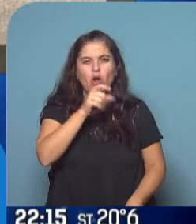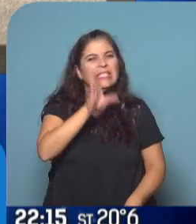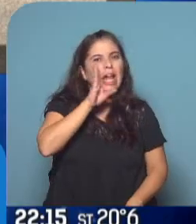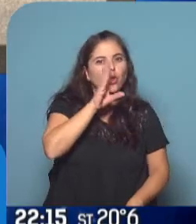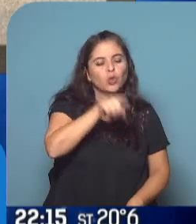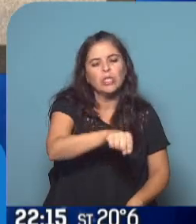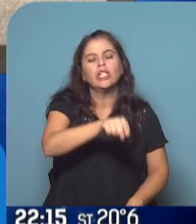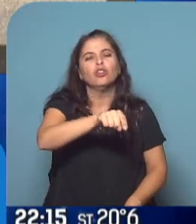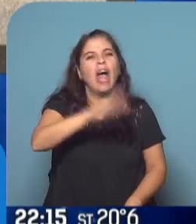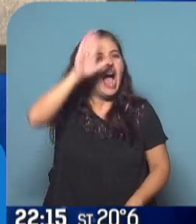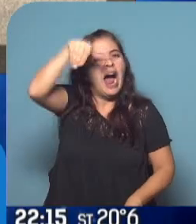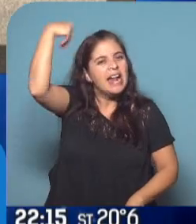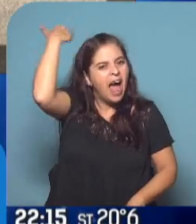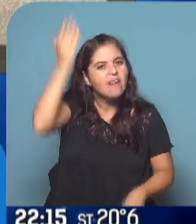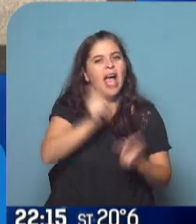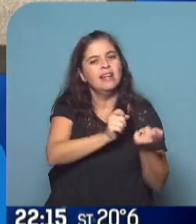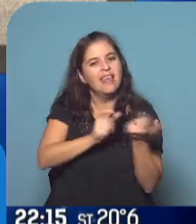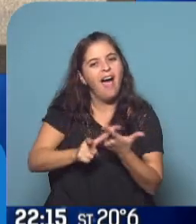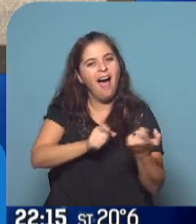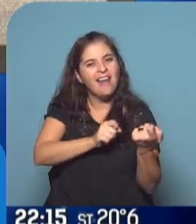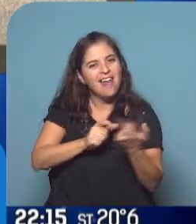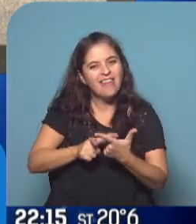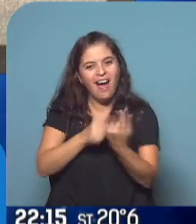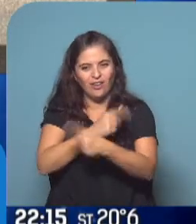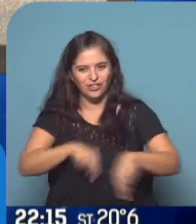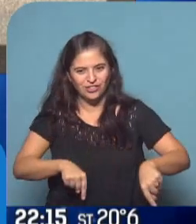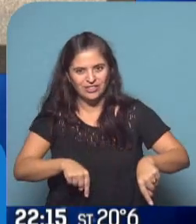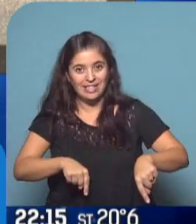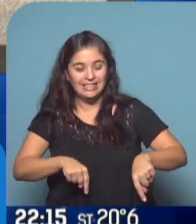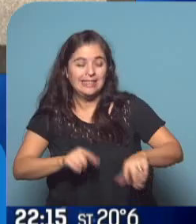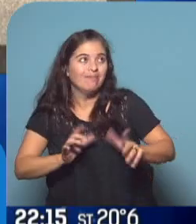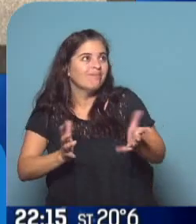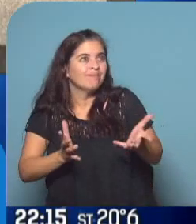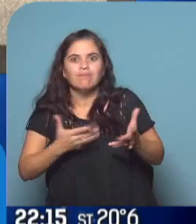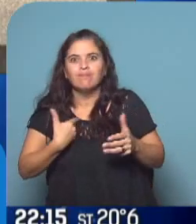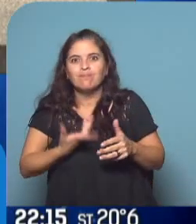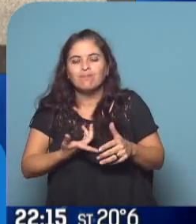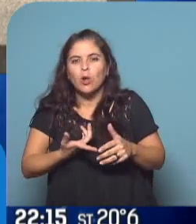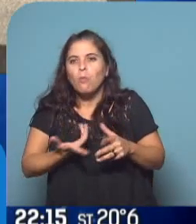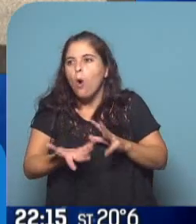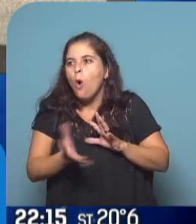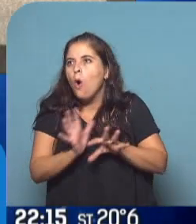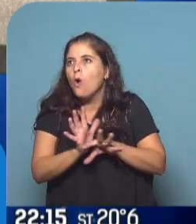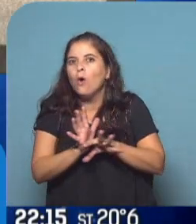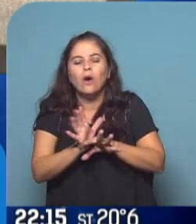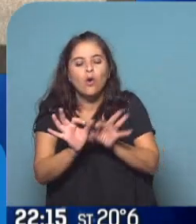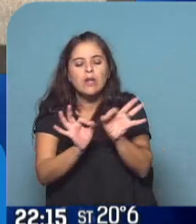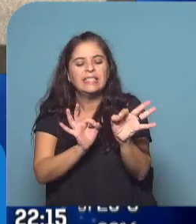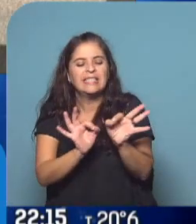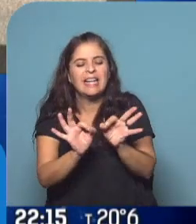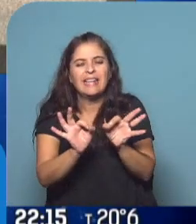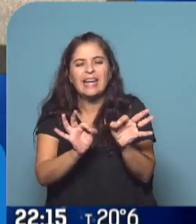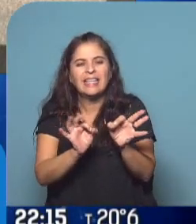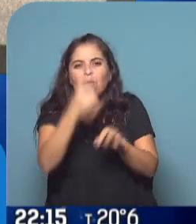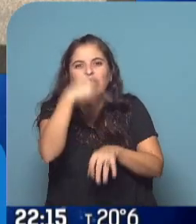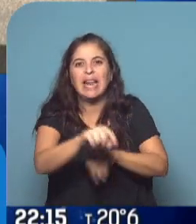nada. En eso me parece que es muy errática, me parece que no llega, no tiene como una estrategia final. Me parece que va cambiando. Ciertamente cumplió lo